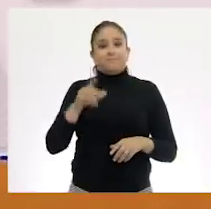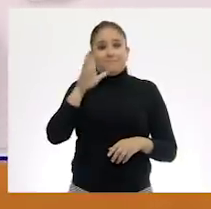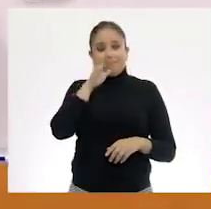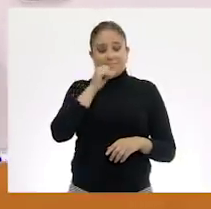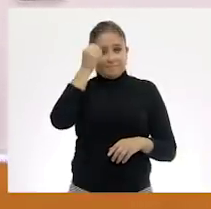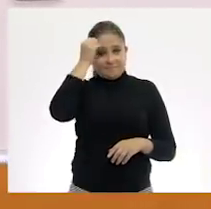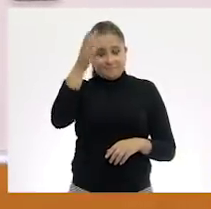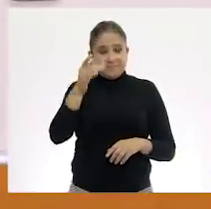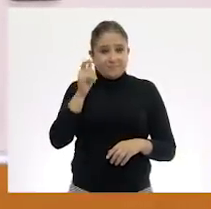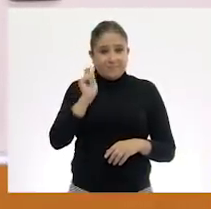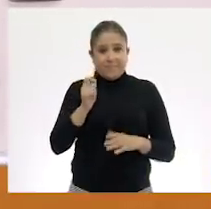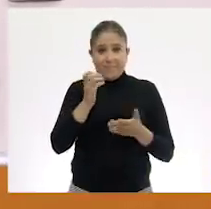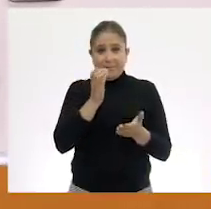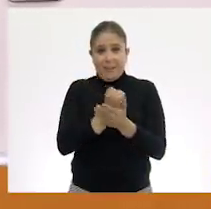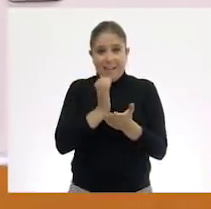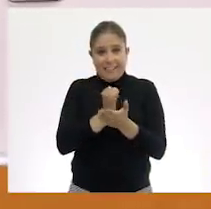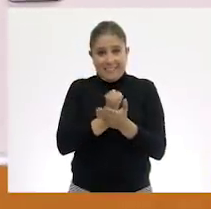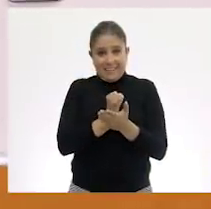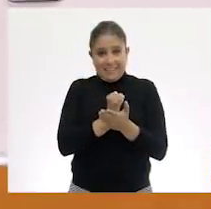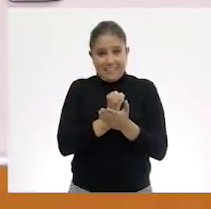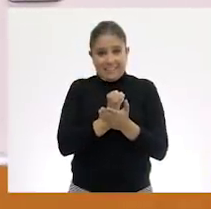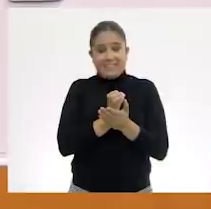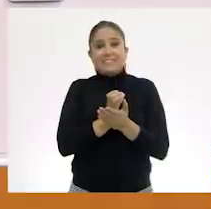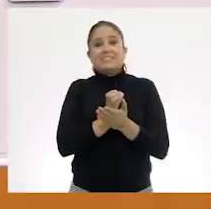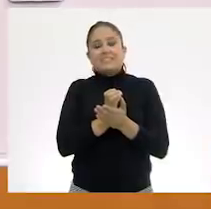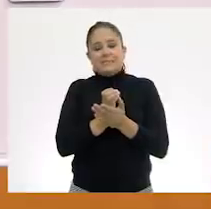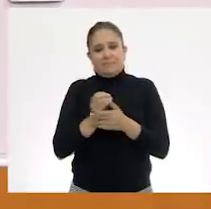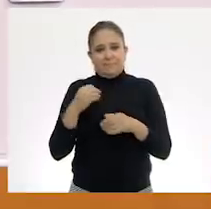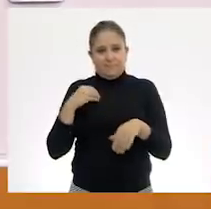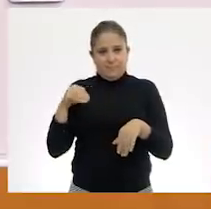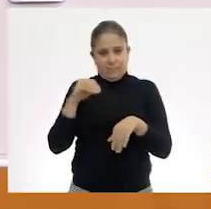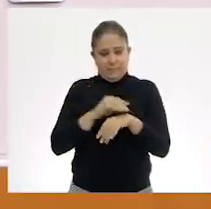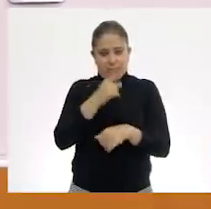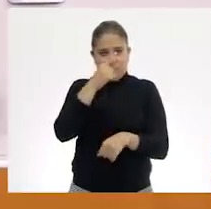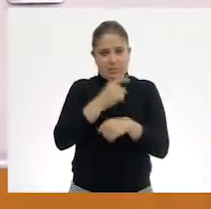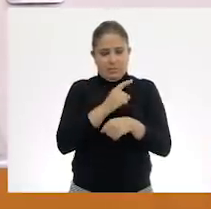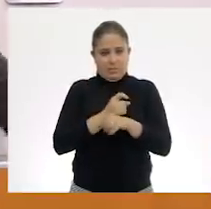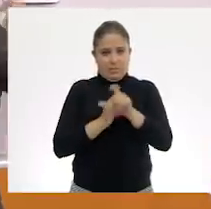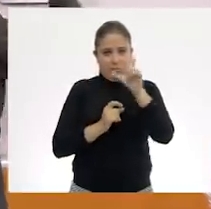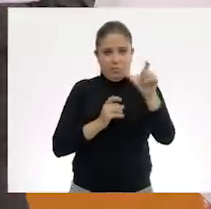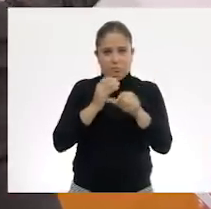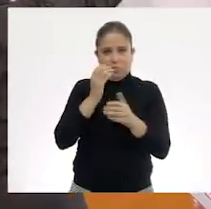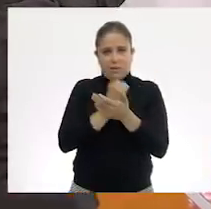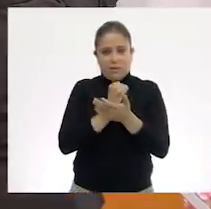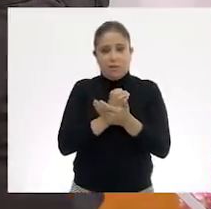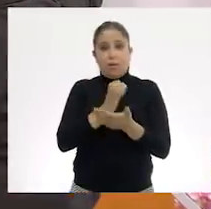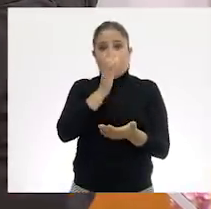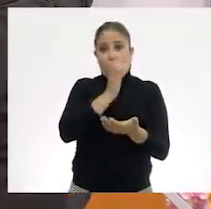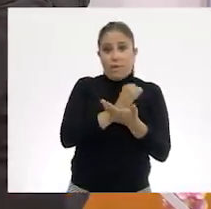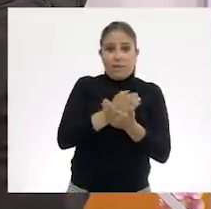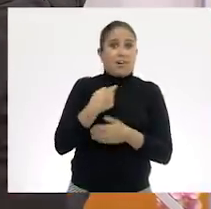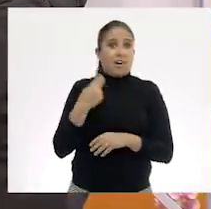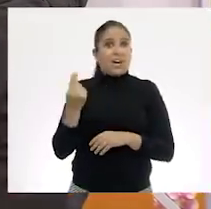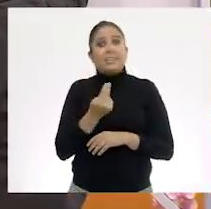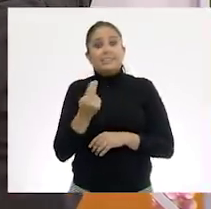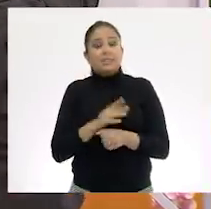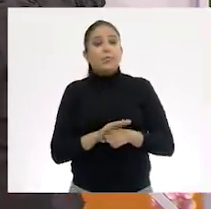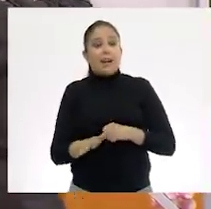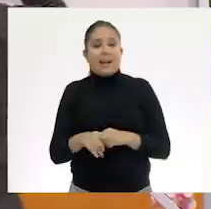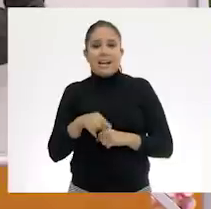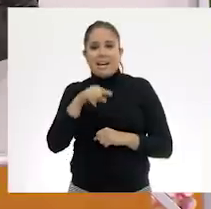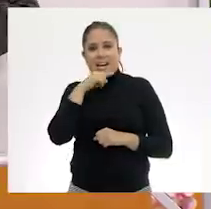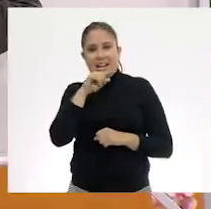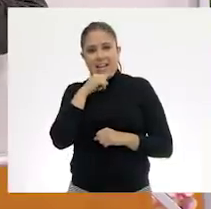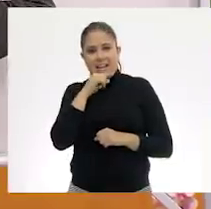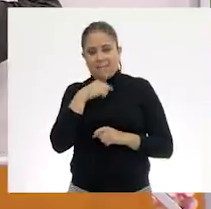olvidar nunca es el cuaderno, entonces le voy a dar como cierta prioridad. Y por supuesto, para el cuaderno, pues necesito un